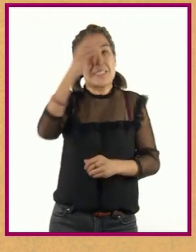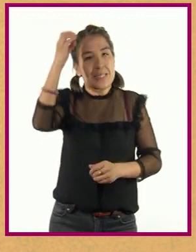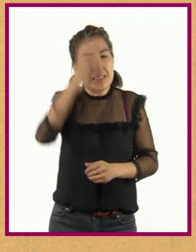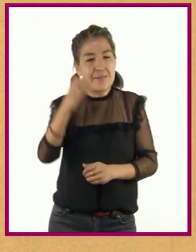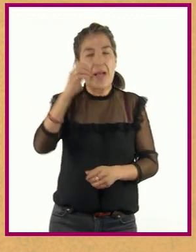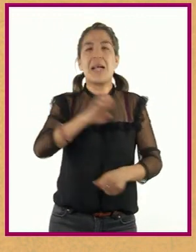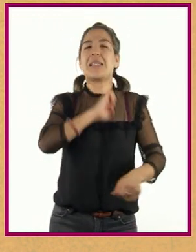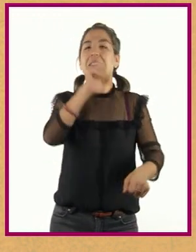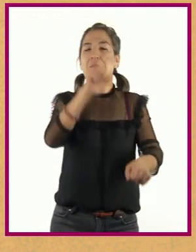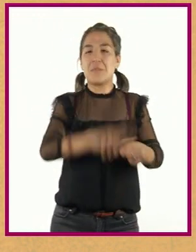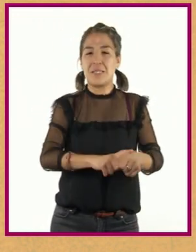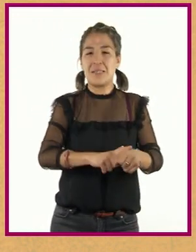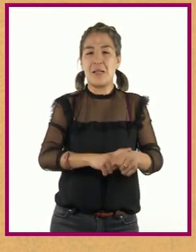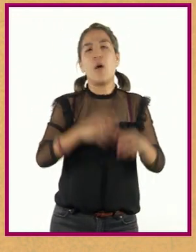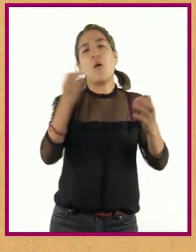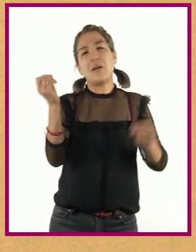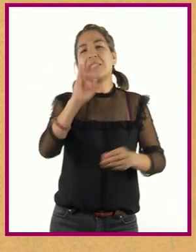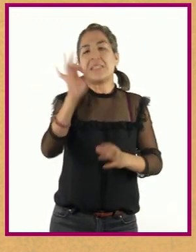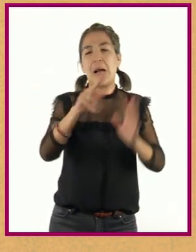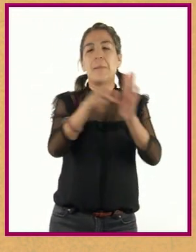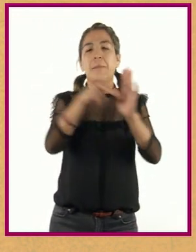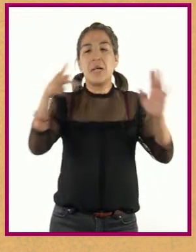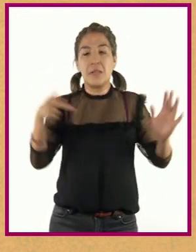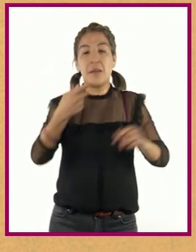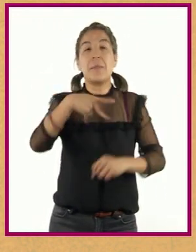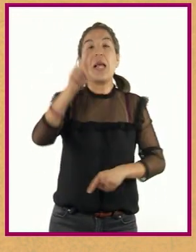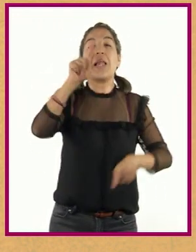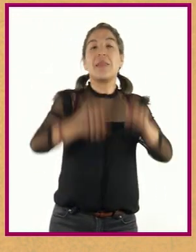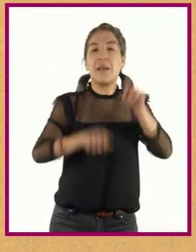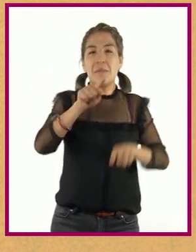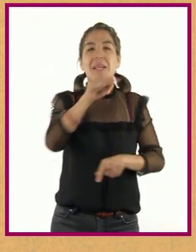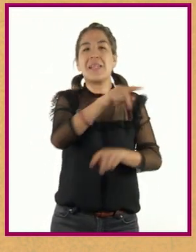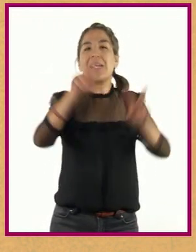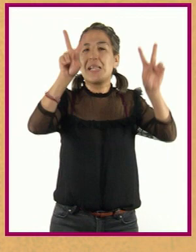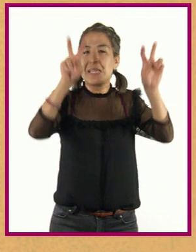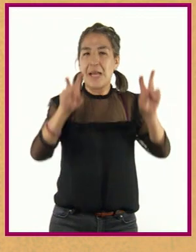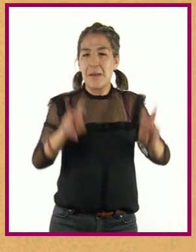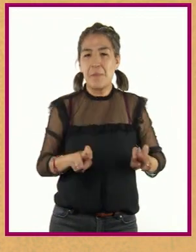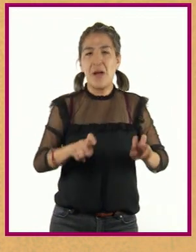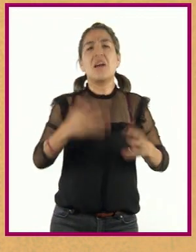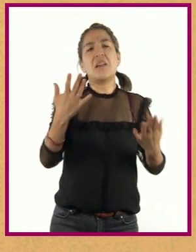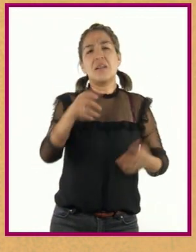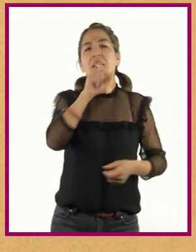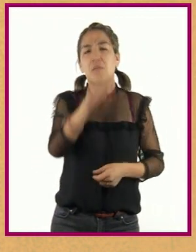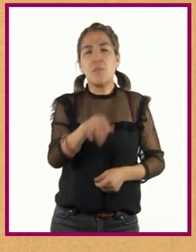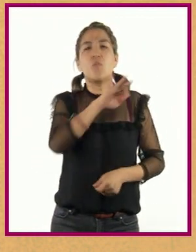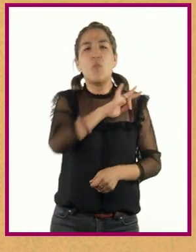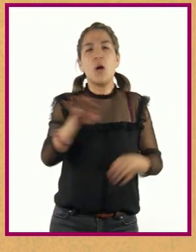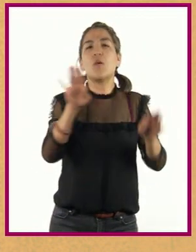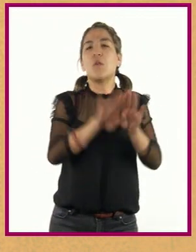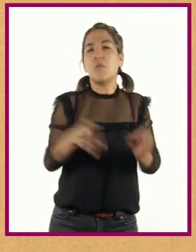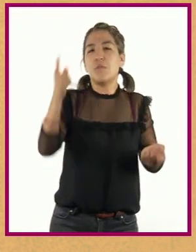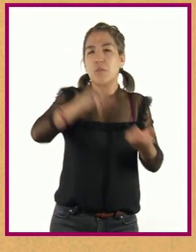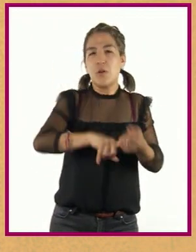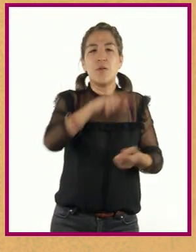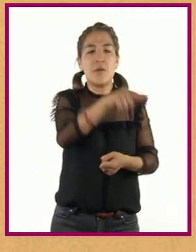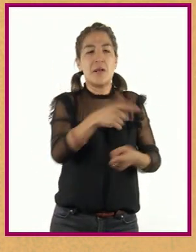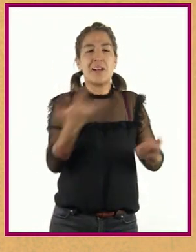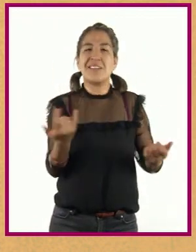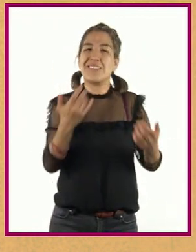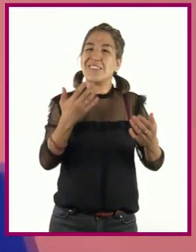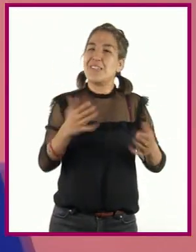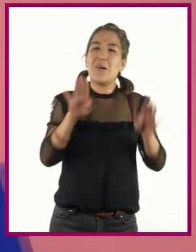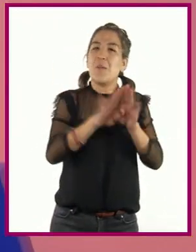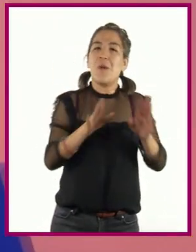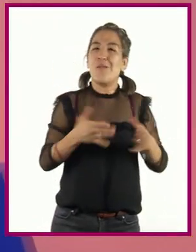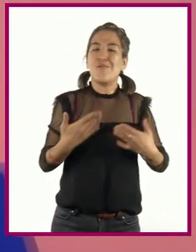y especializadas o periódicos. Pero dependiendo de la temática y en ocasiones podemos disponer de fuentes no tan